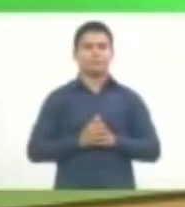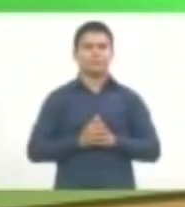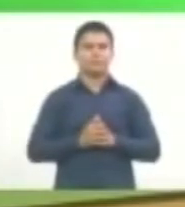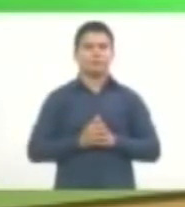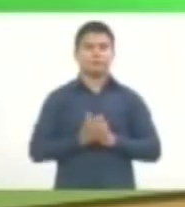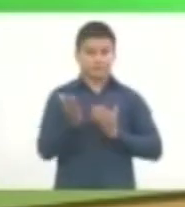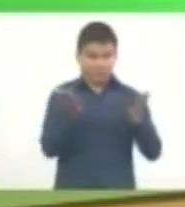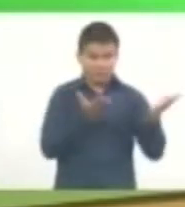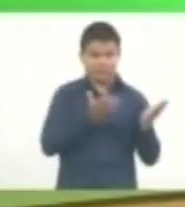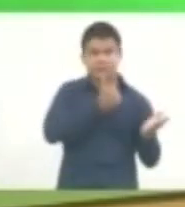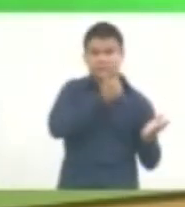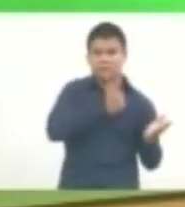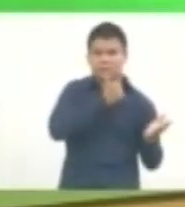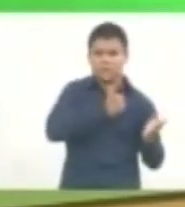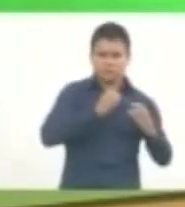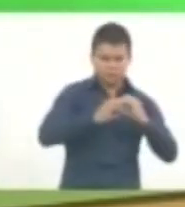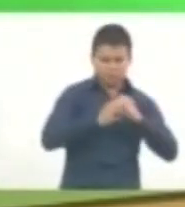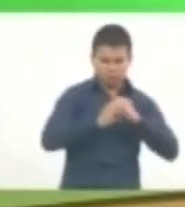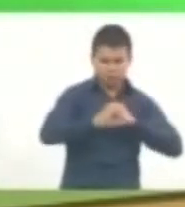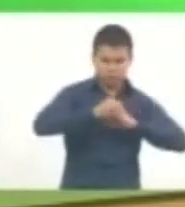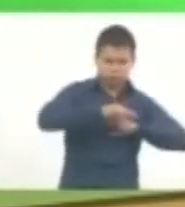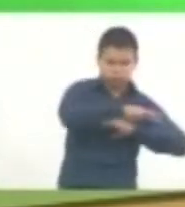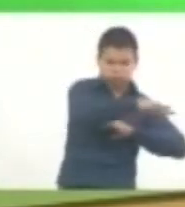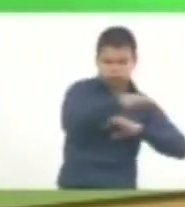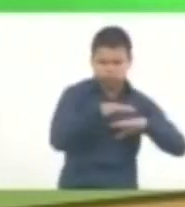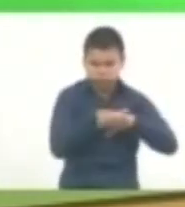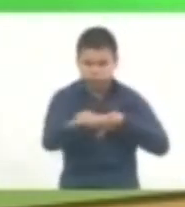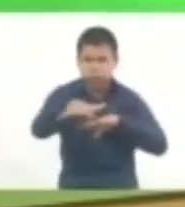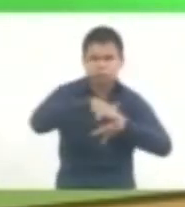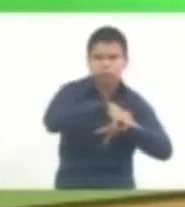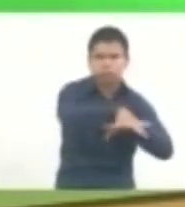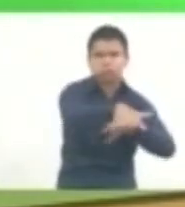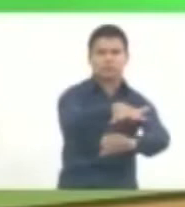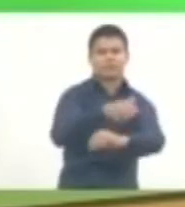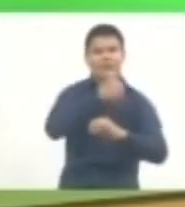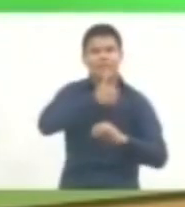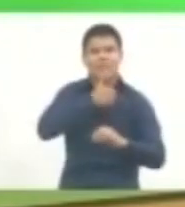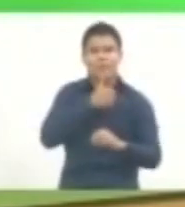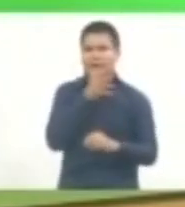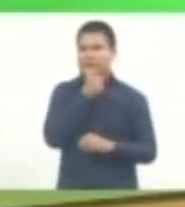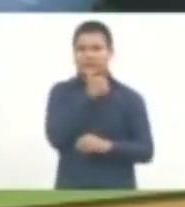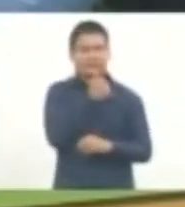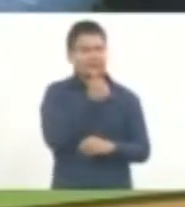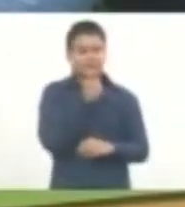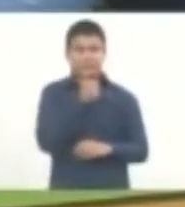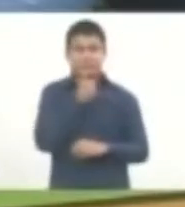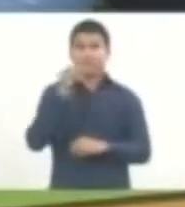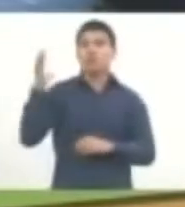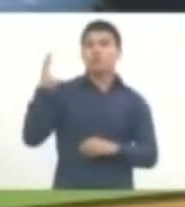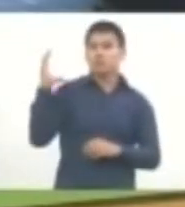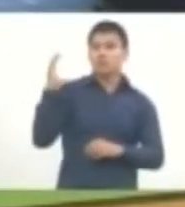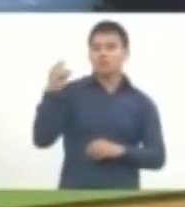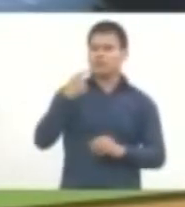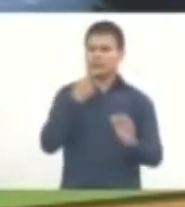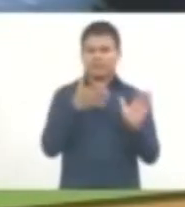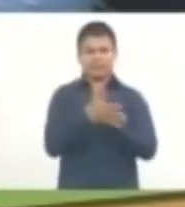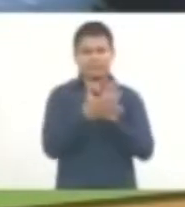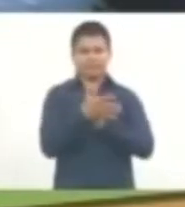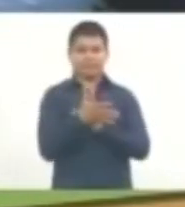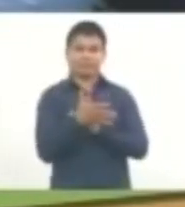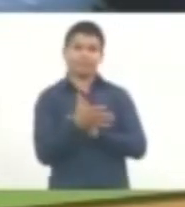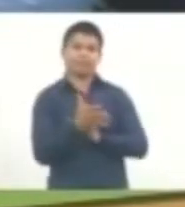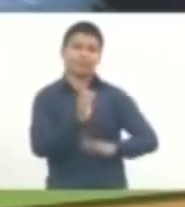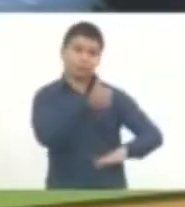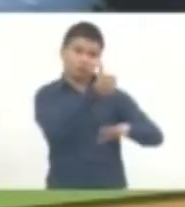de agua potable en 7 municipios de Córdoba, el gobernador Edwin Bezaile anunció que pedirá a la Superintendencia de Servicios Públicos la